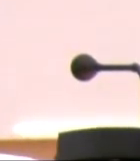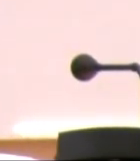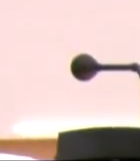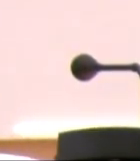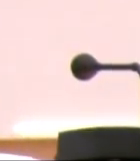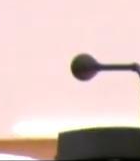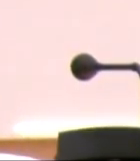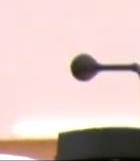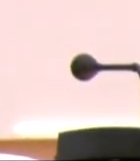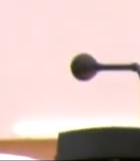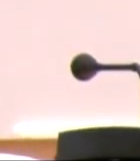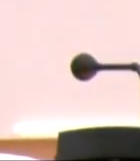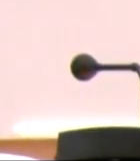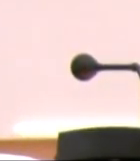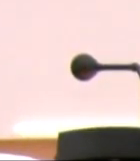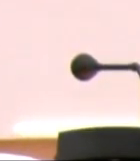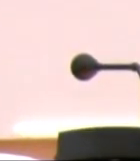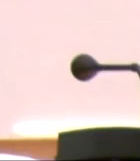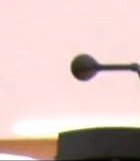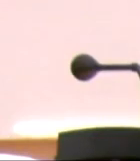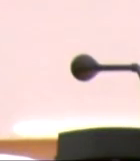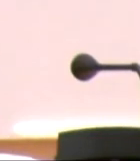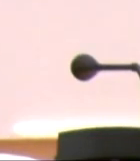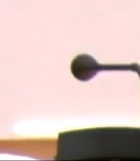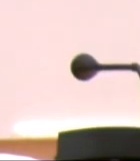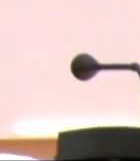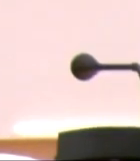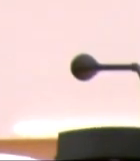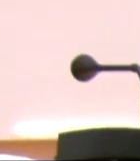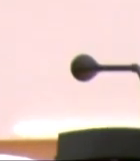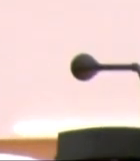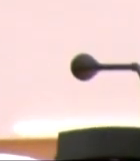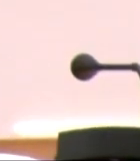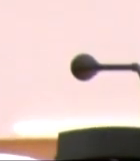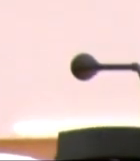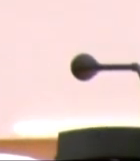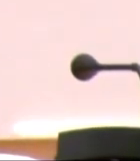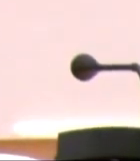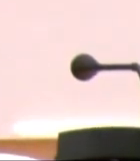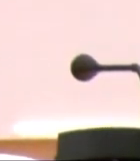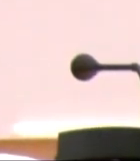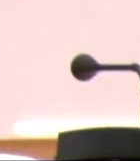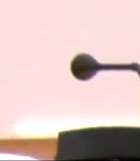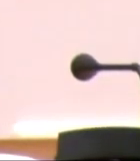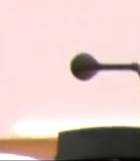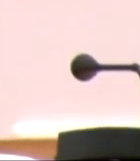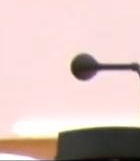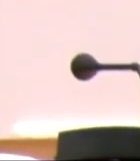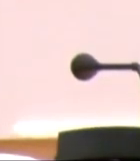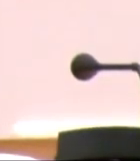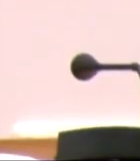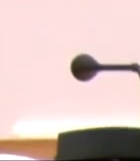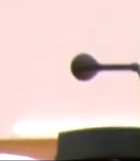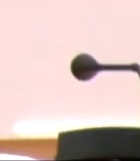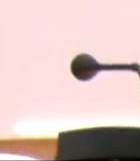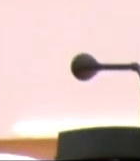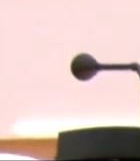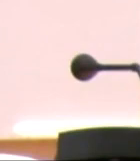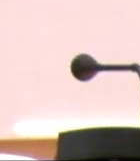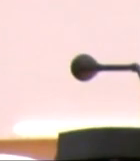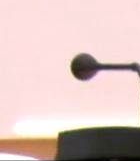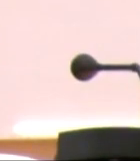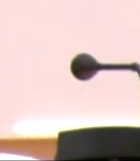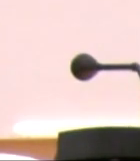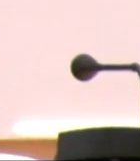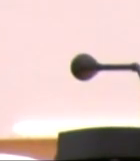Ley 7 de 2018 de medidas de prevención y protección integral contra la violencia de género, que considera que el lenguaje puede ser parte de